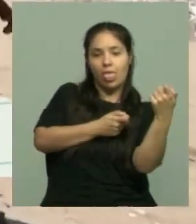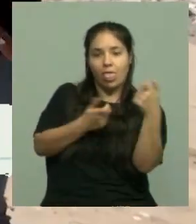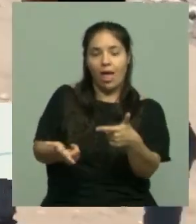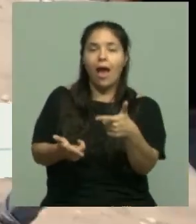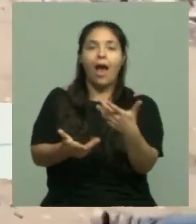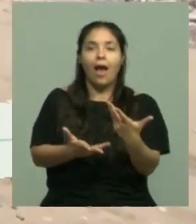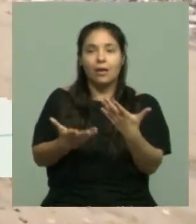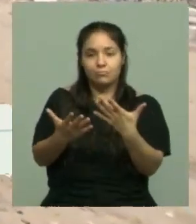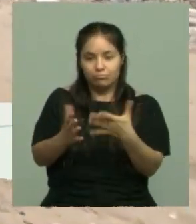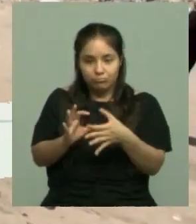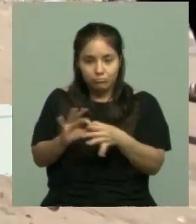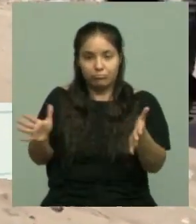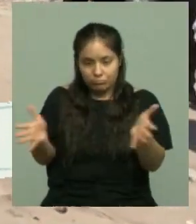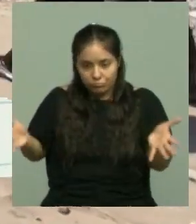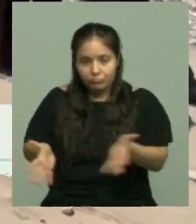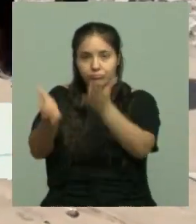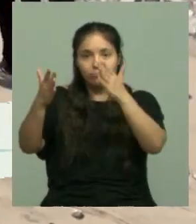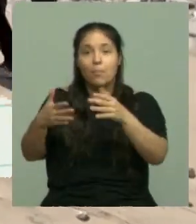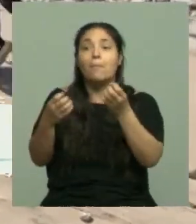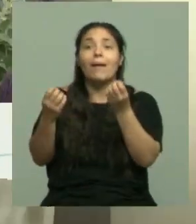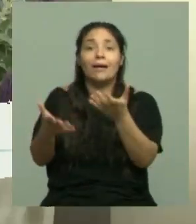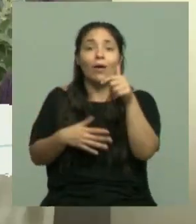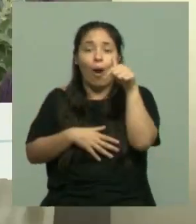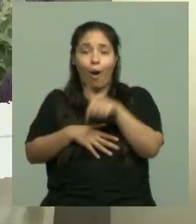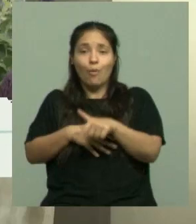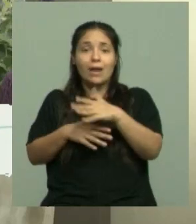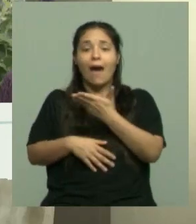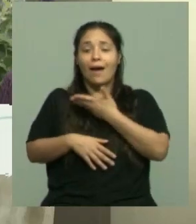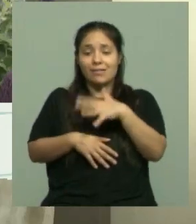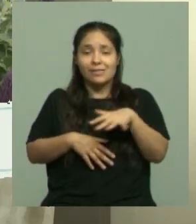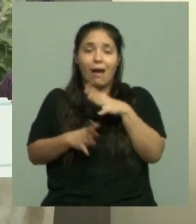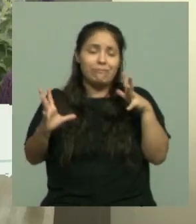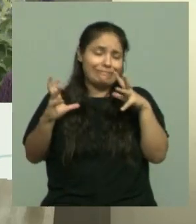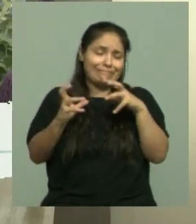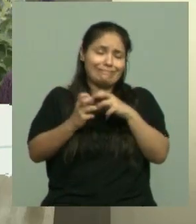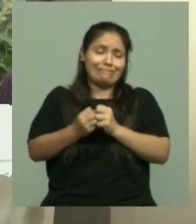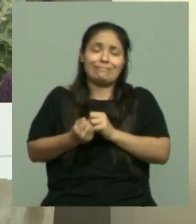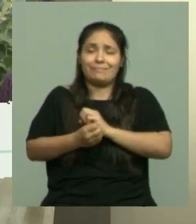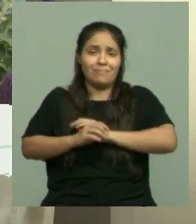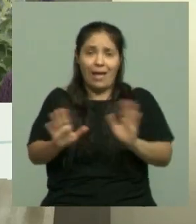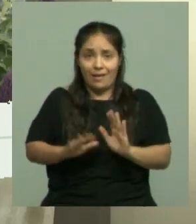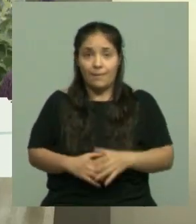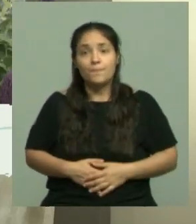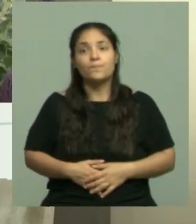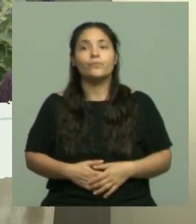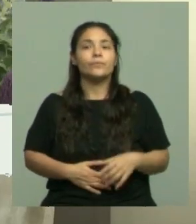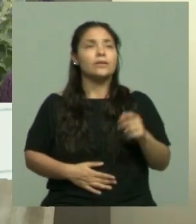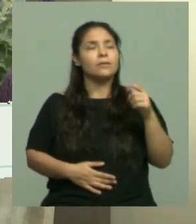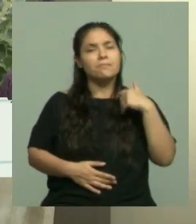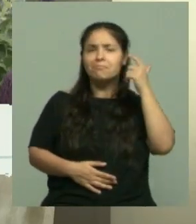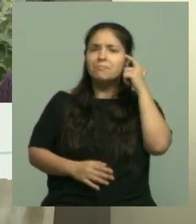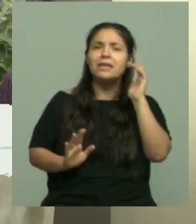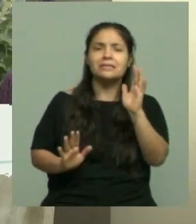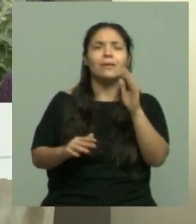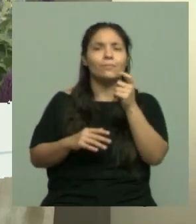está absolutamente destruida. Vos hablabas de veedores internacionales y uno entiende que es necesario, digo,